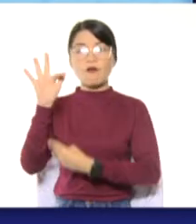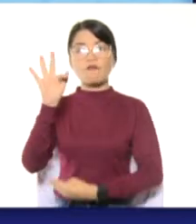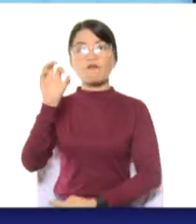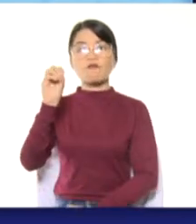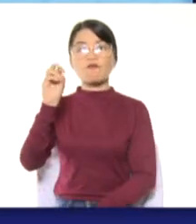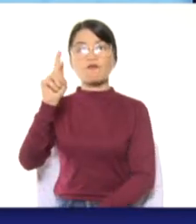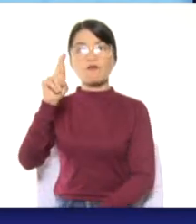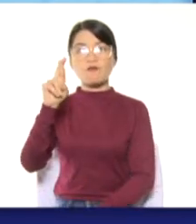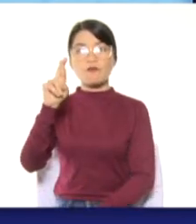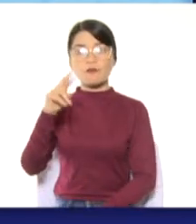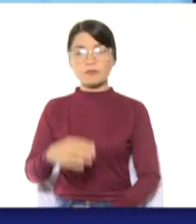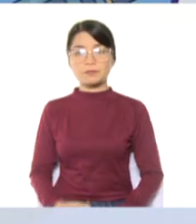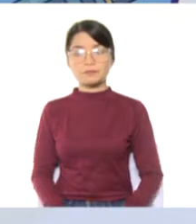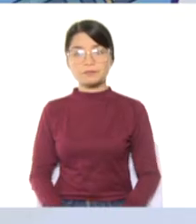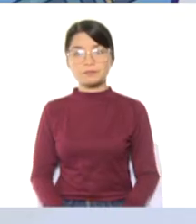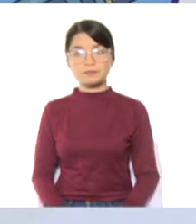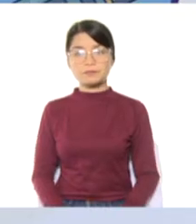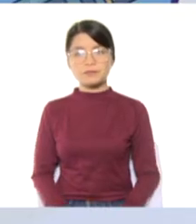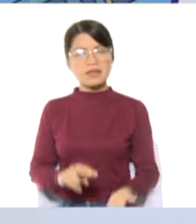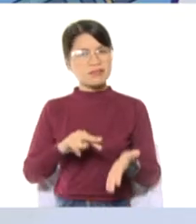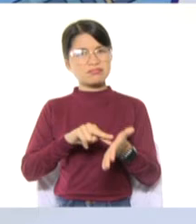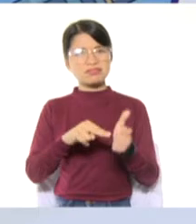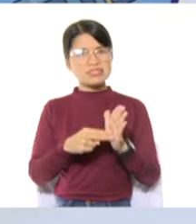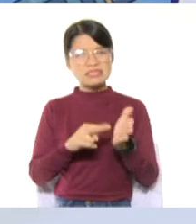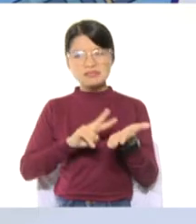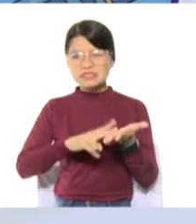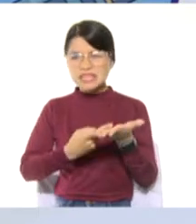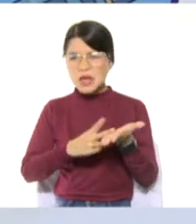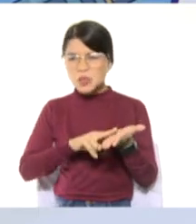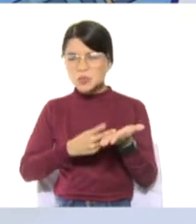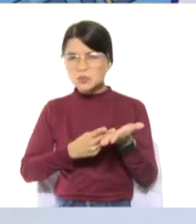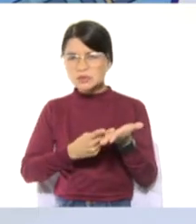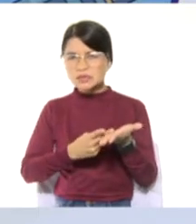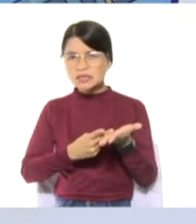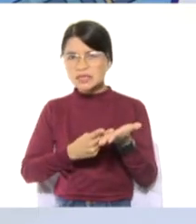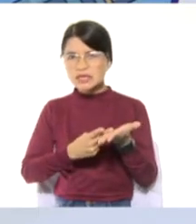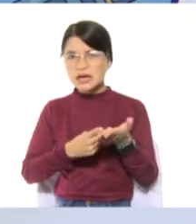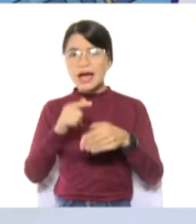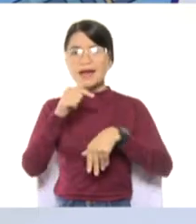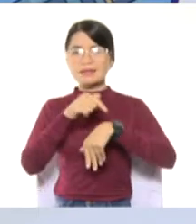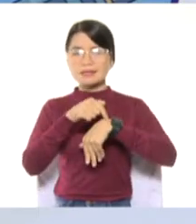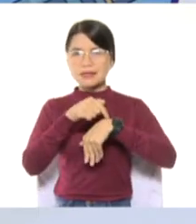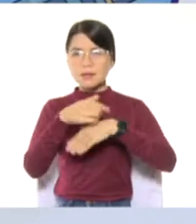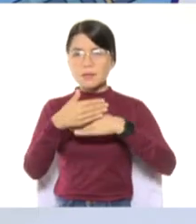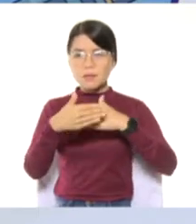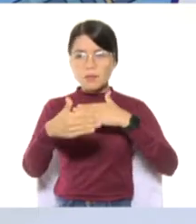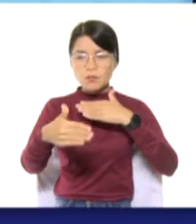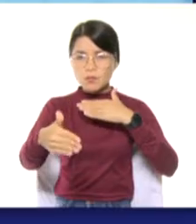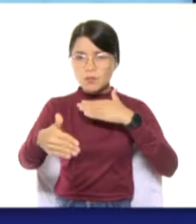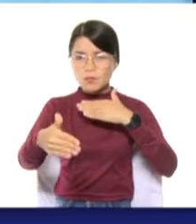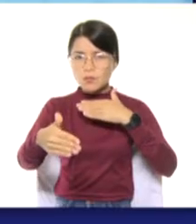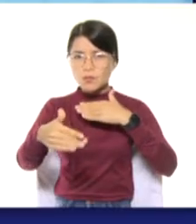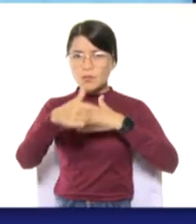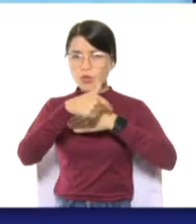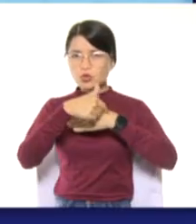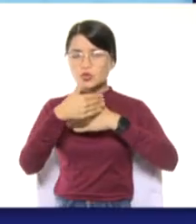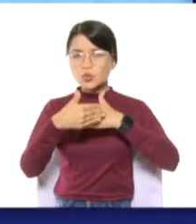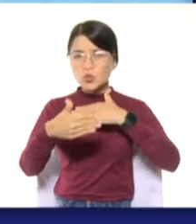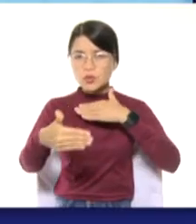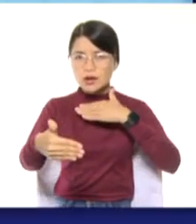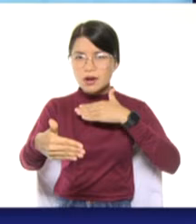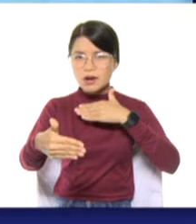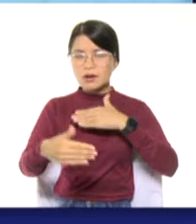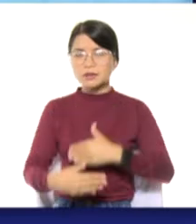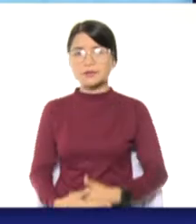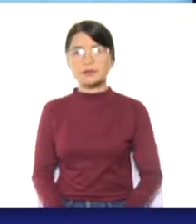tiempo. ¿Pero qué traduce for? For traduce durante, ¿ok? Entonces, tenemos el primer ejemplo que dice, they